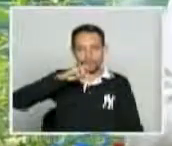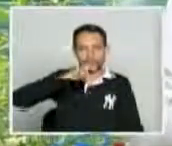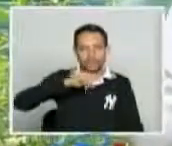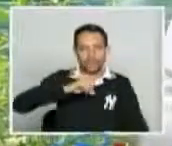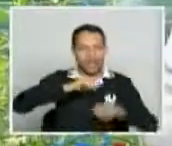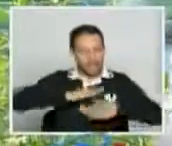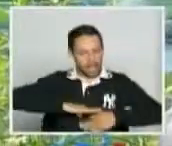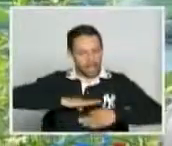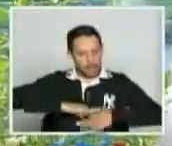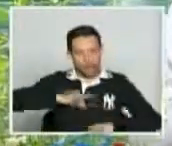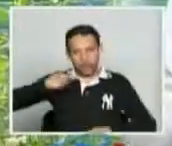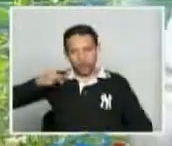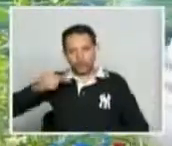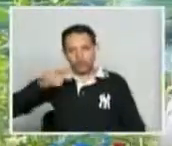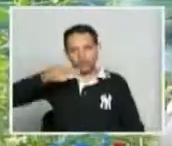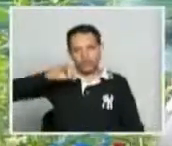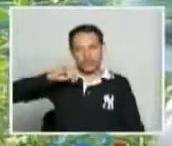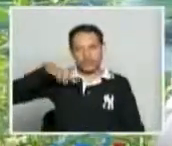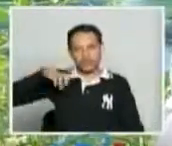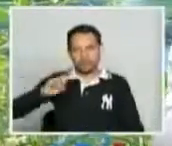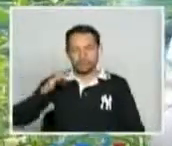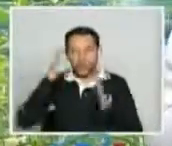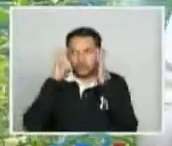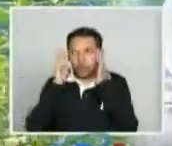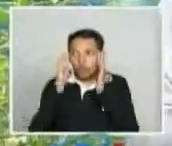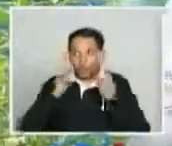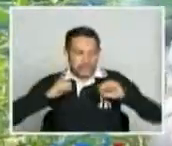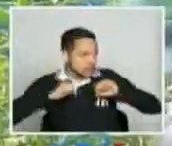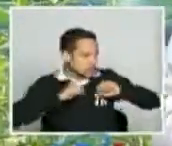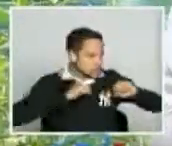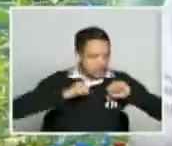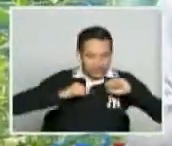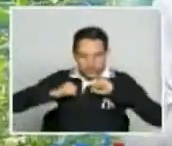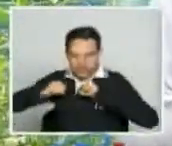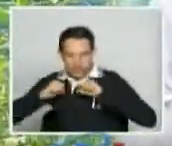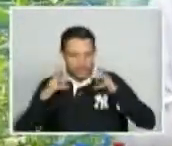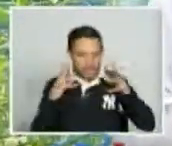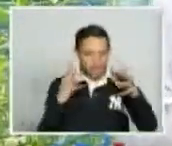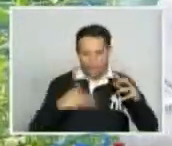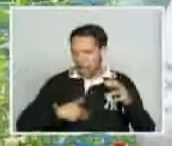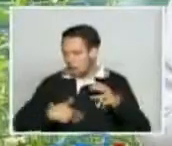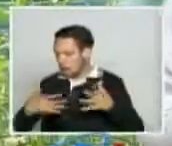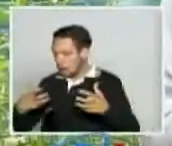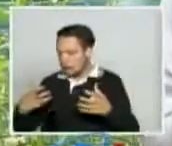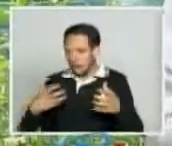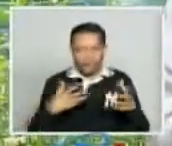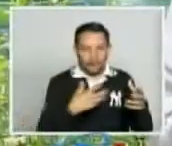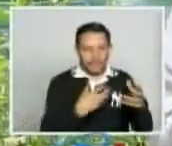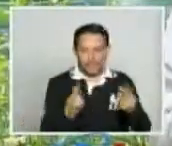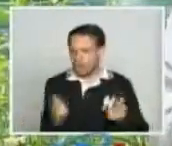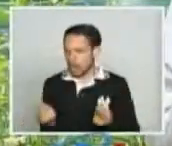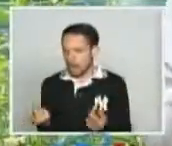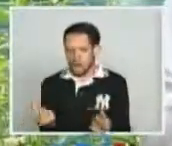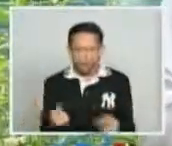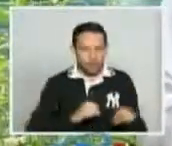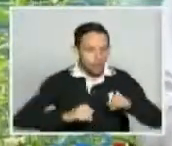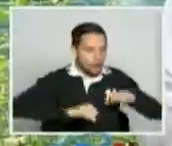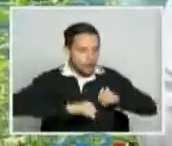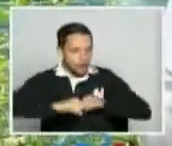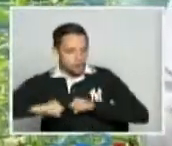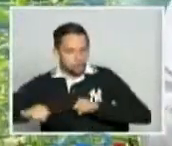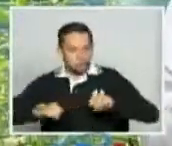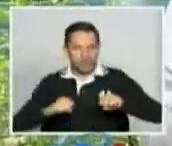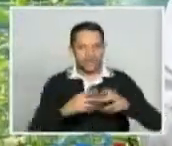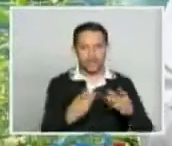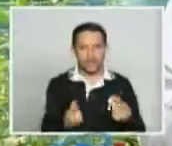paciente que le da taquicardia. Es el paciente que suda mucho. Es el paciente ansioso. Es el paciente que está toda hora en ese